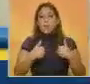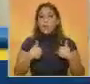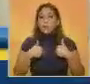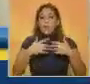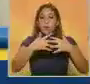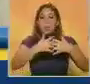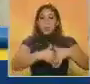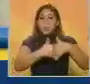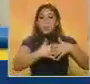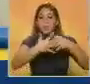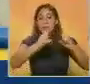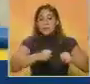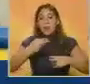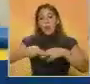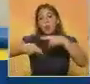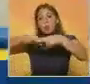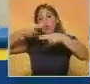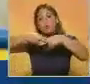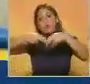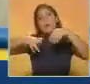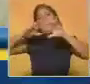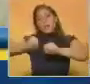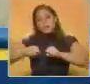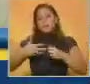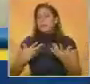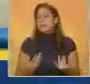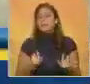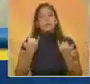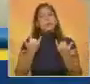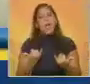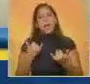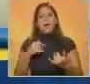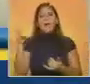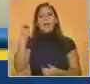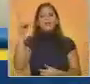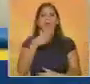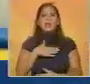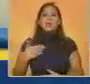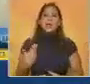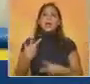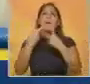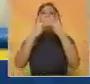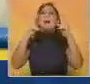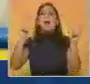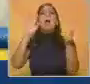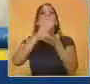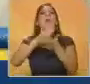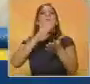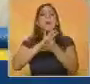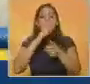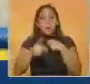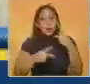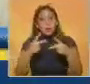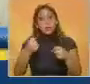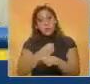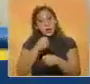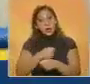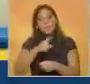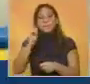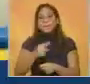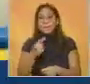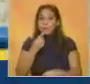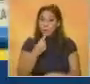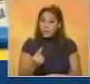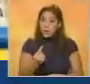interviniendo constructora el país lo que quiere es tranquilidad y paz para producir para trabajar Gómez Yala